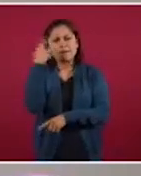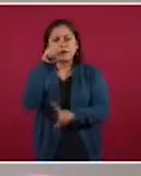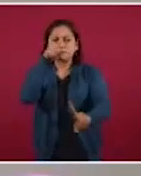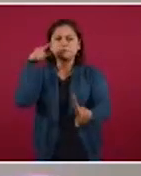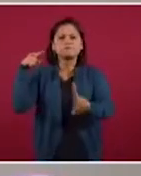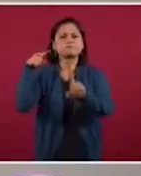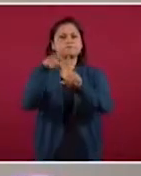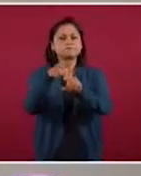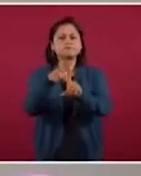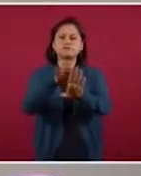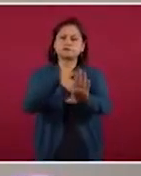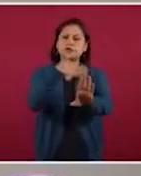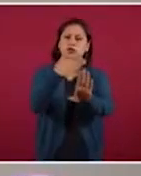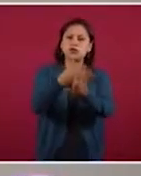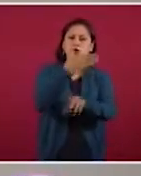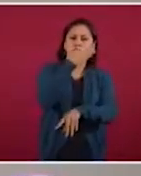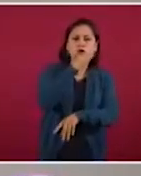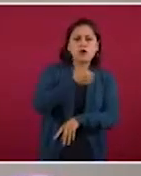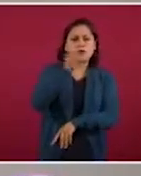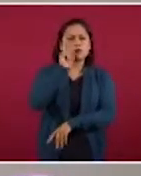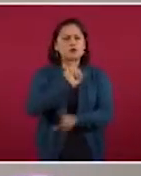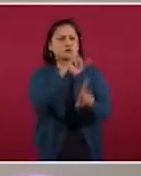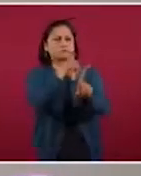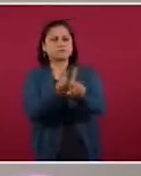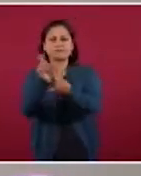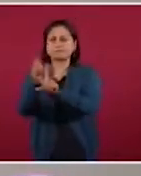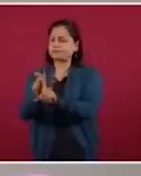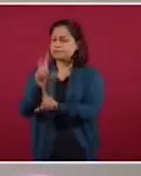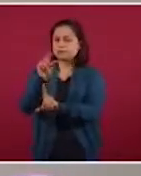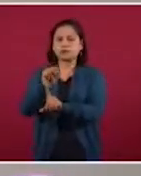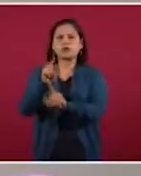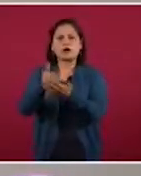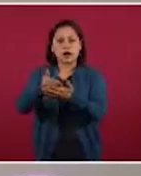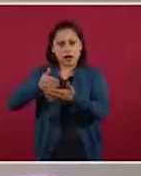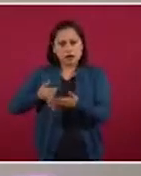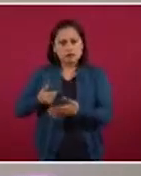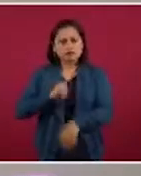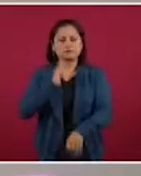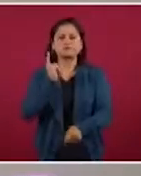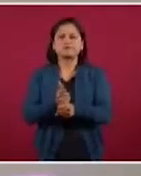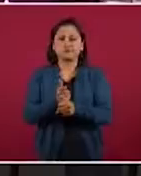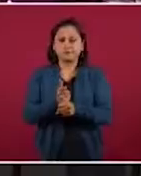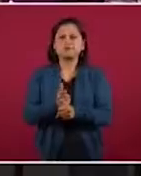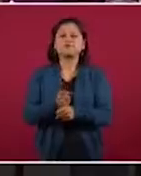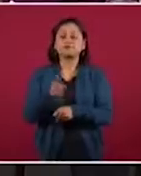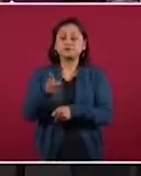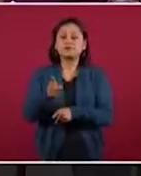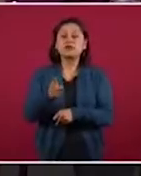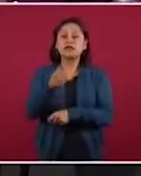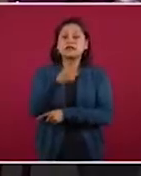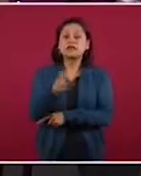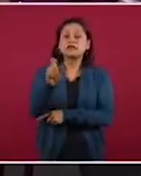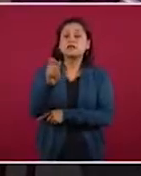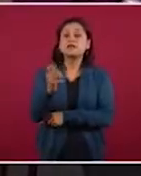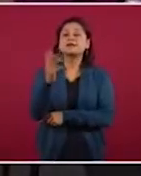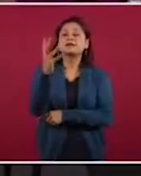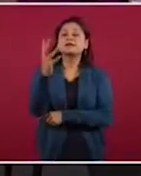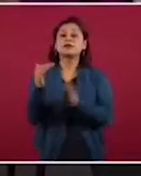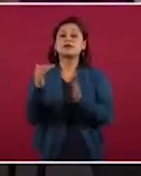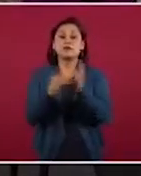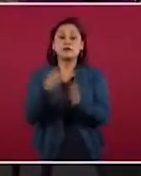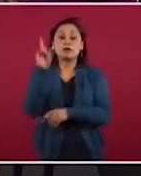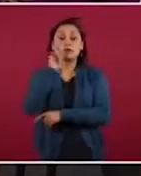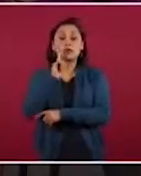género. Se ha brindado atención especializada a casi 125 mil mujeres víctimas